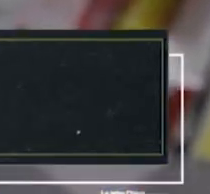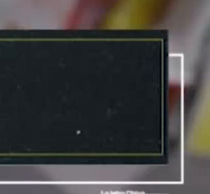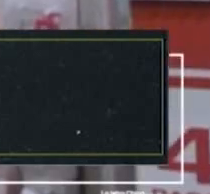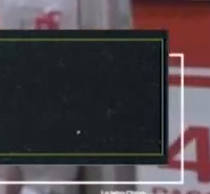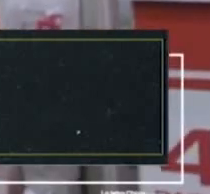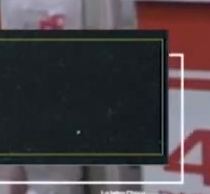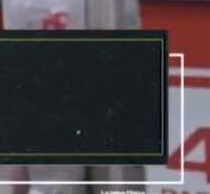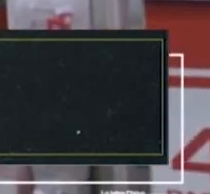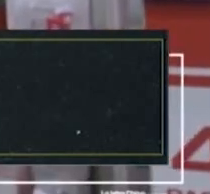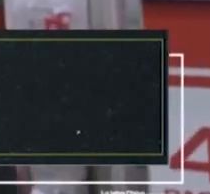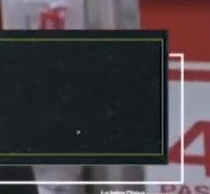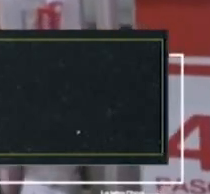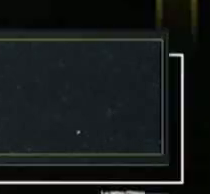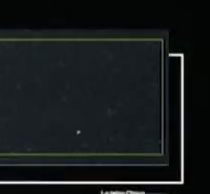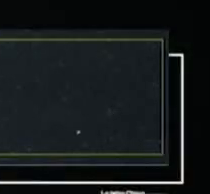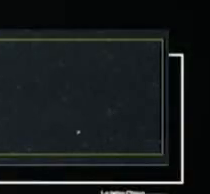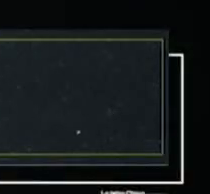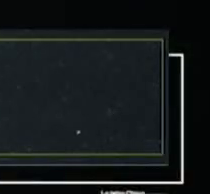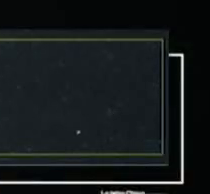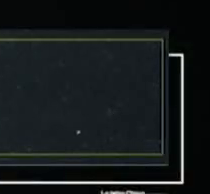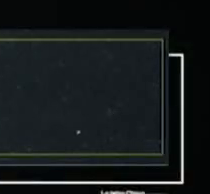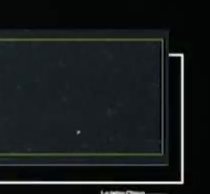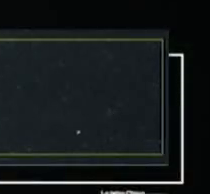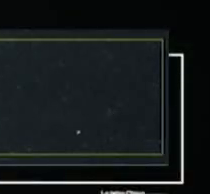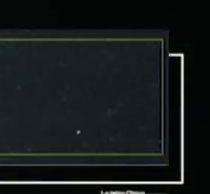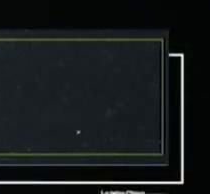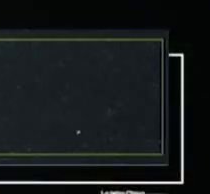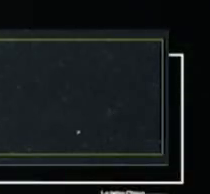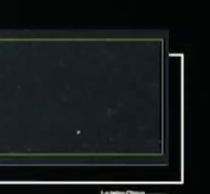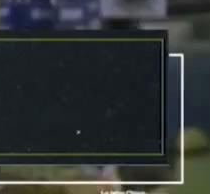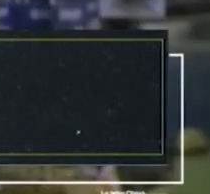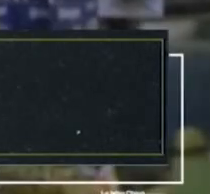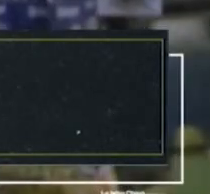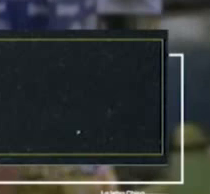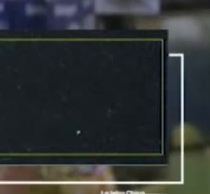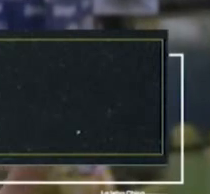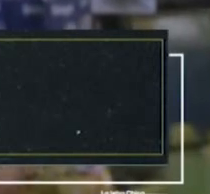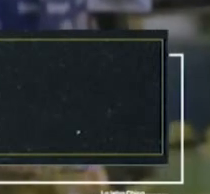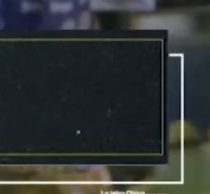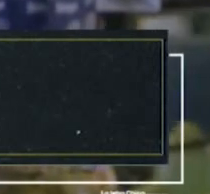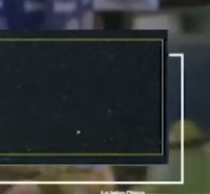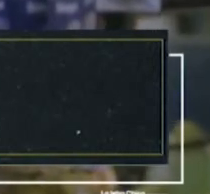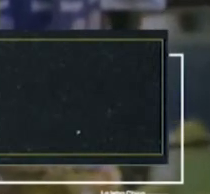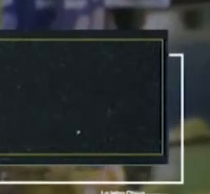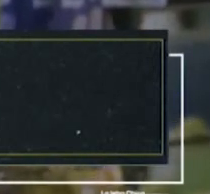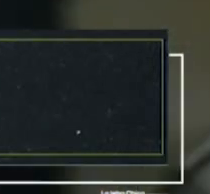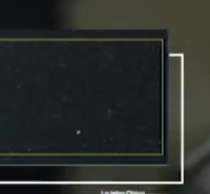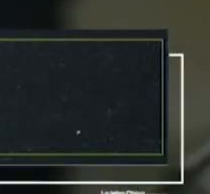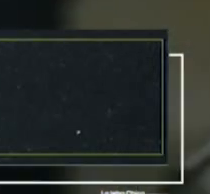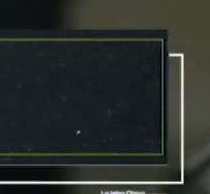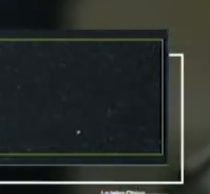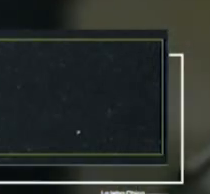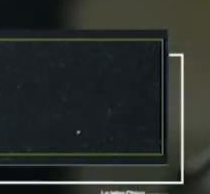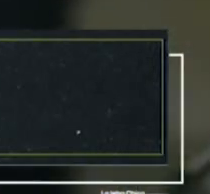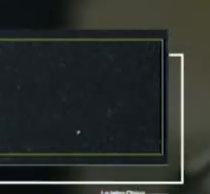Vamos a ver si pega, si no, te compro más. Puedes comprar las dos variedades que hay en el momento, que es una índica y otra sativa,